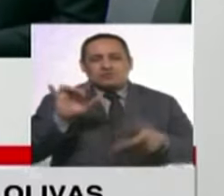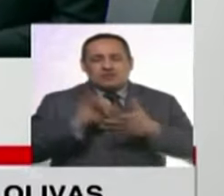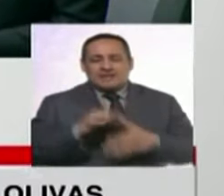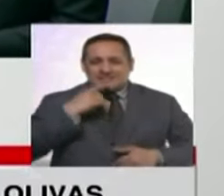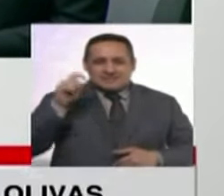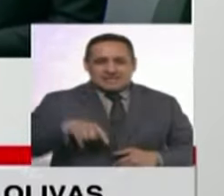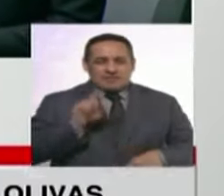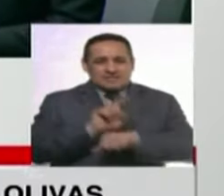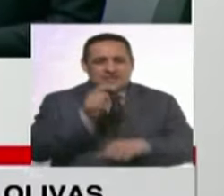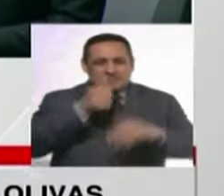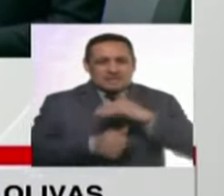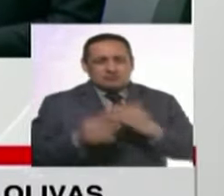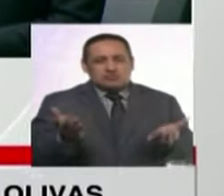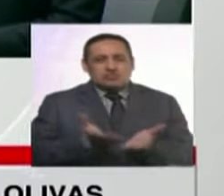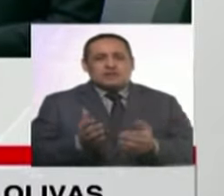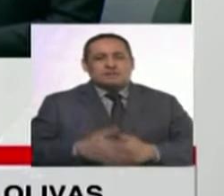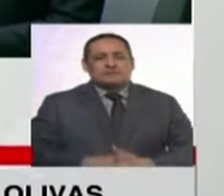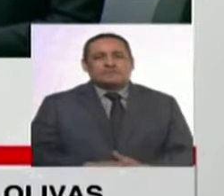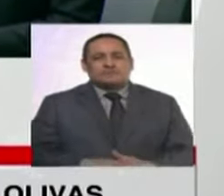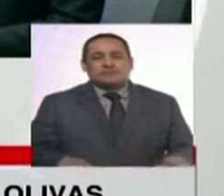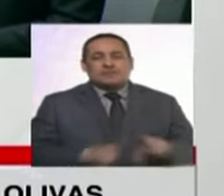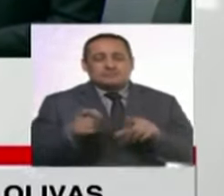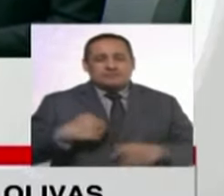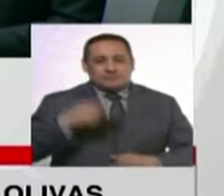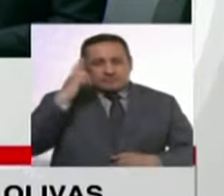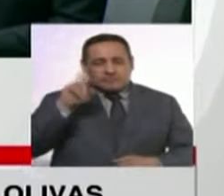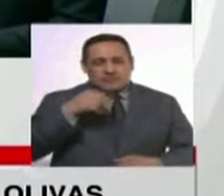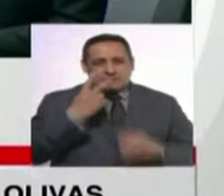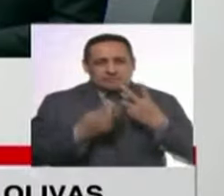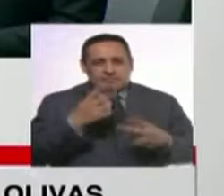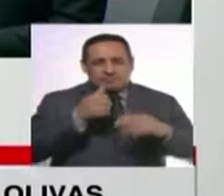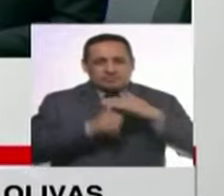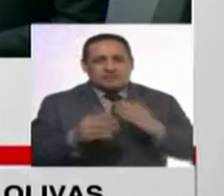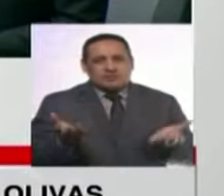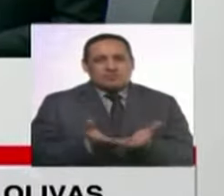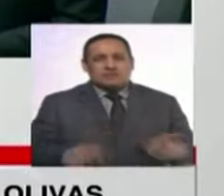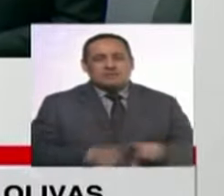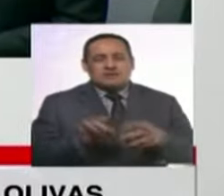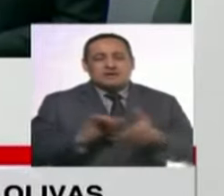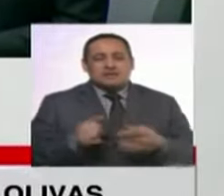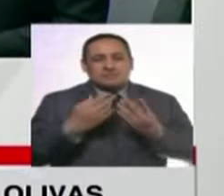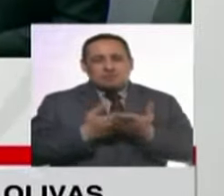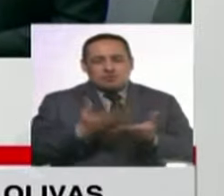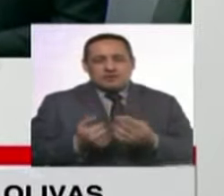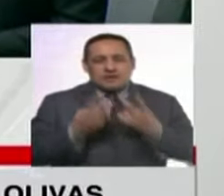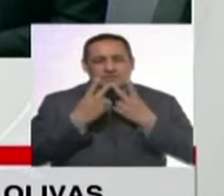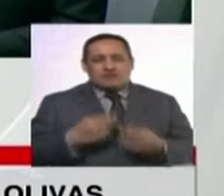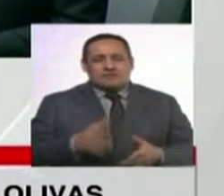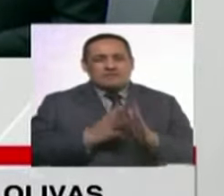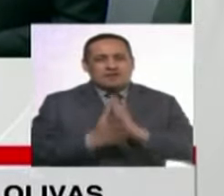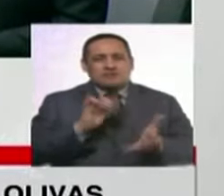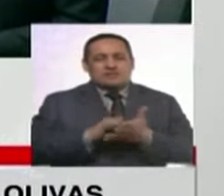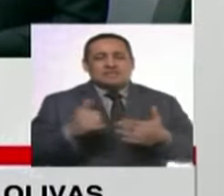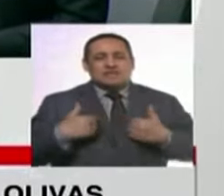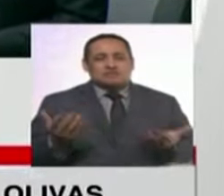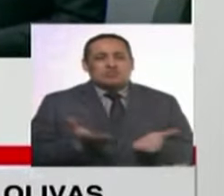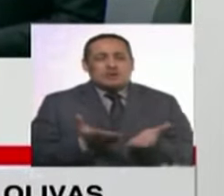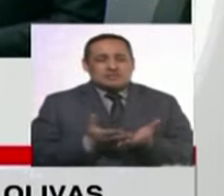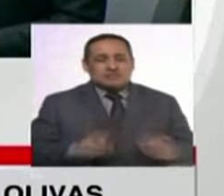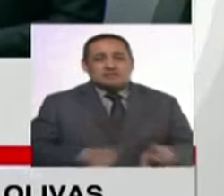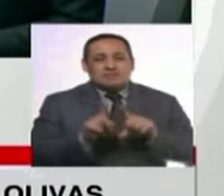enseñar en las escuelas y nuestra razón de ser de visitar las escuelas es justamente verificar esa falencia que tiene las escuelas